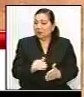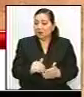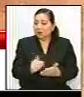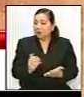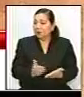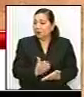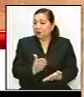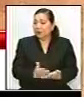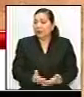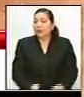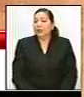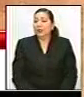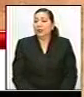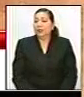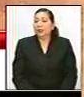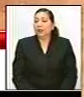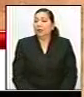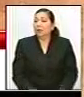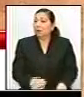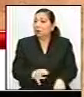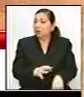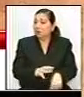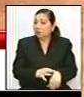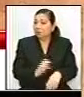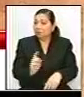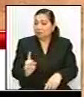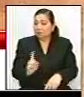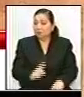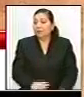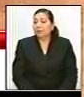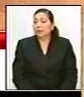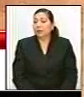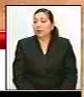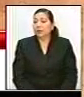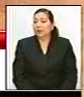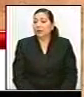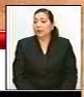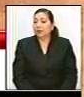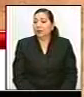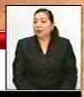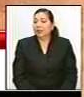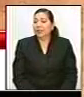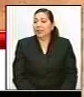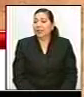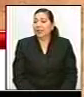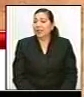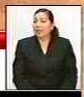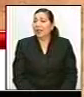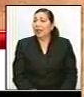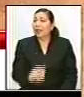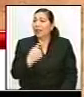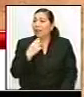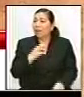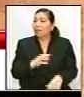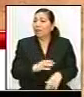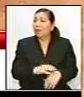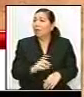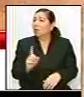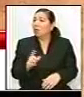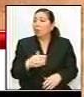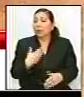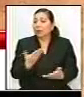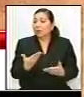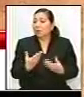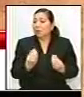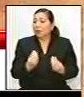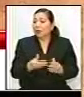problema. Entonces estaban los médicos y yo estaba por este lado. Me dice, a los médicos les dijo, no lo puede